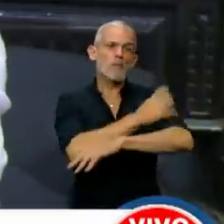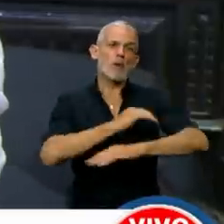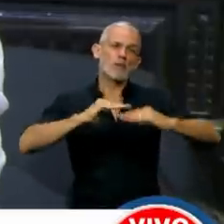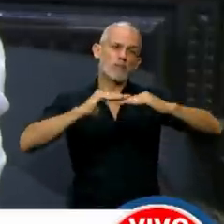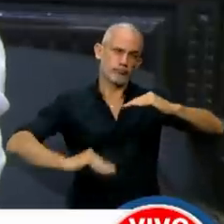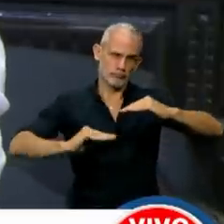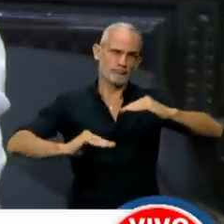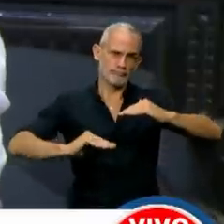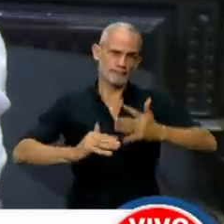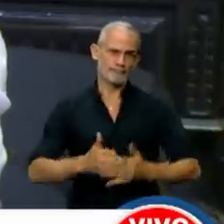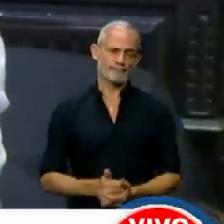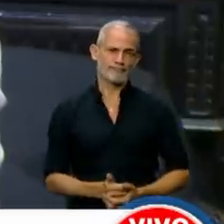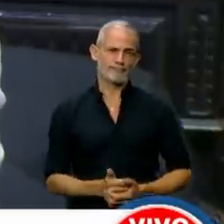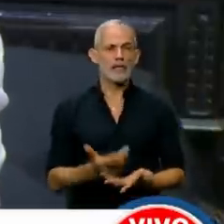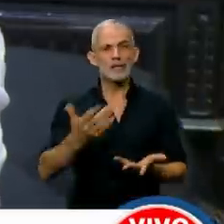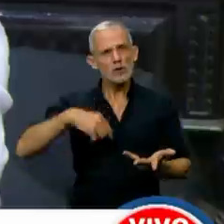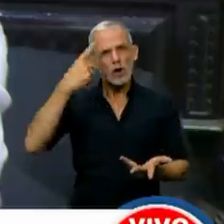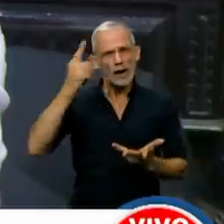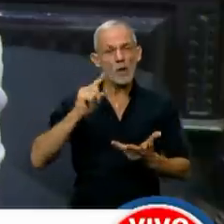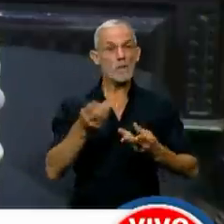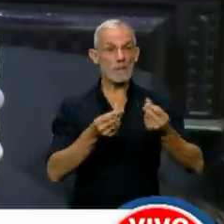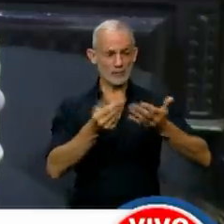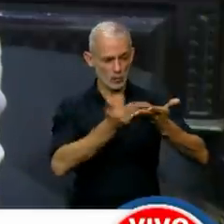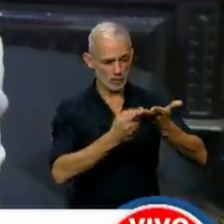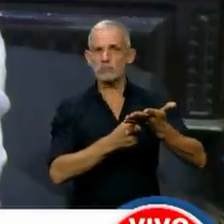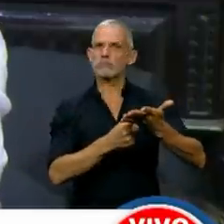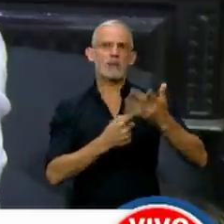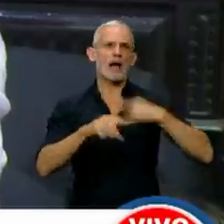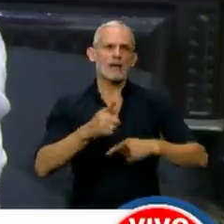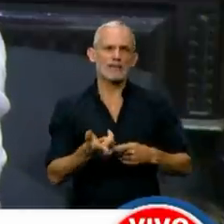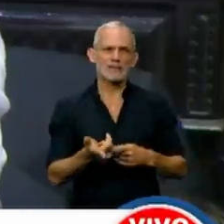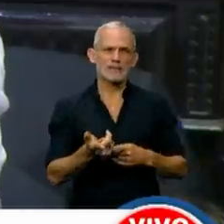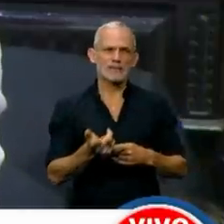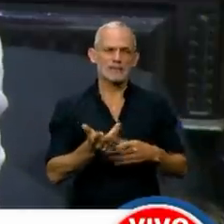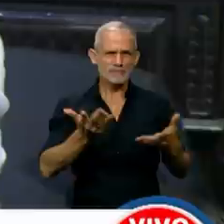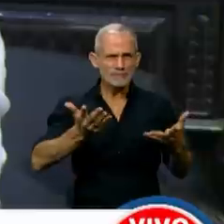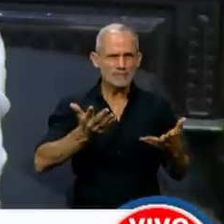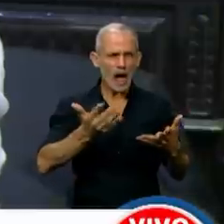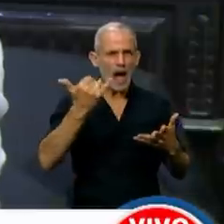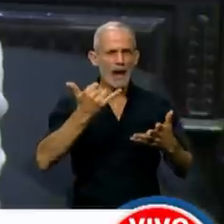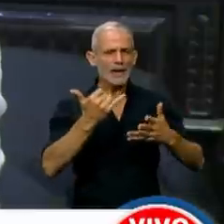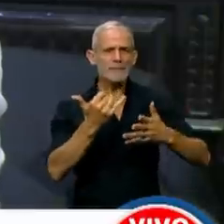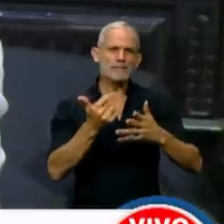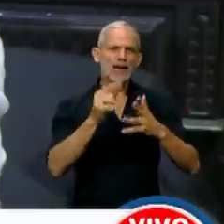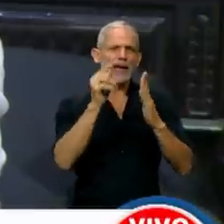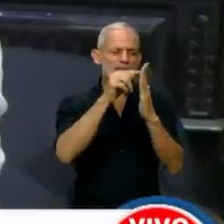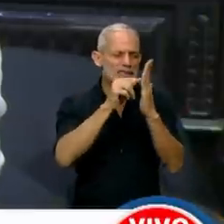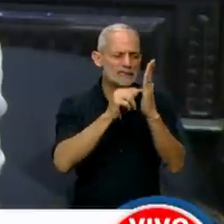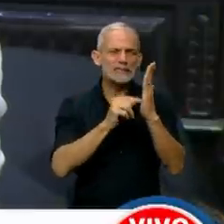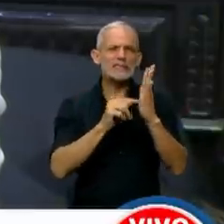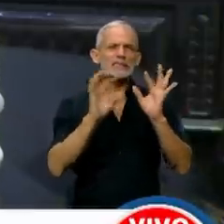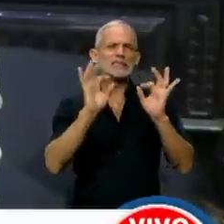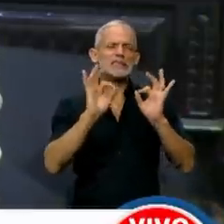pobreza y creo que este presupuesto busca todo lo contrario porque más allá de muchas cuestiones específicas